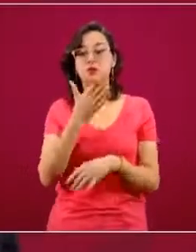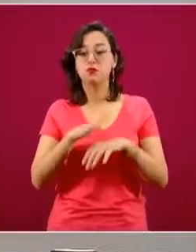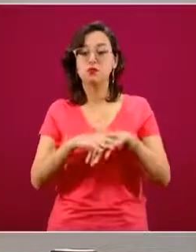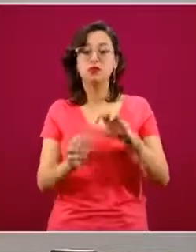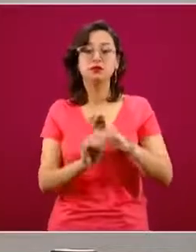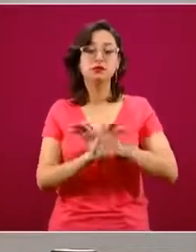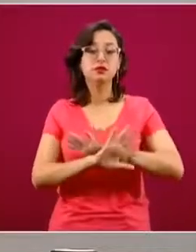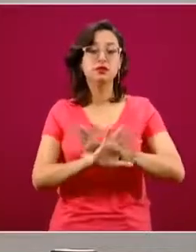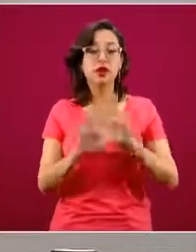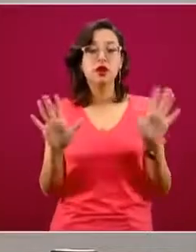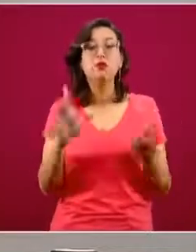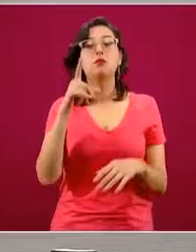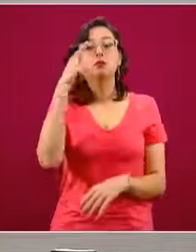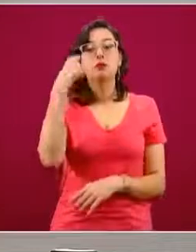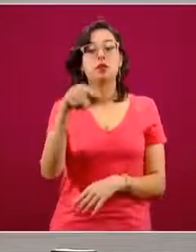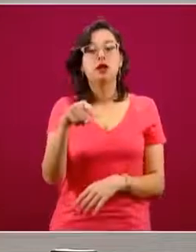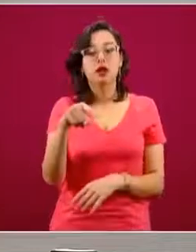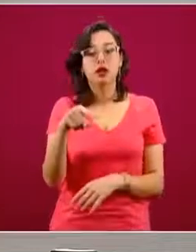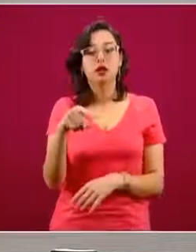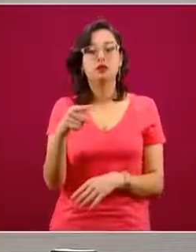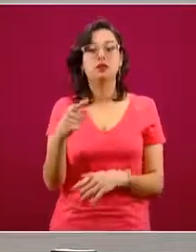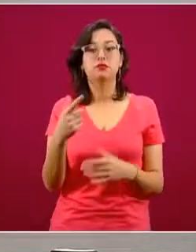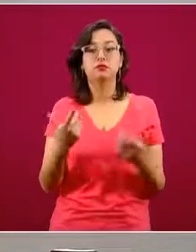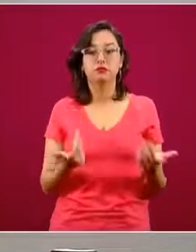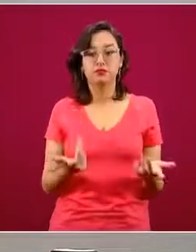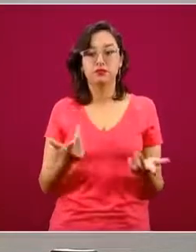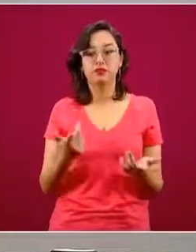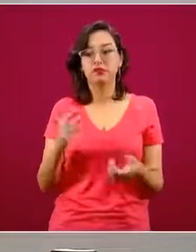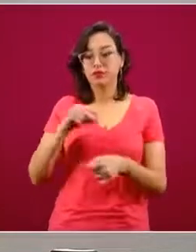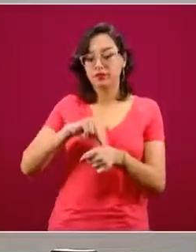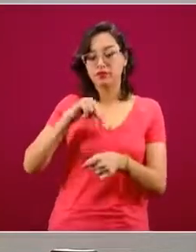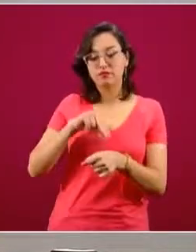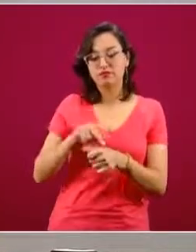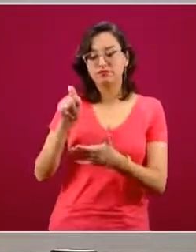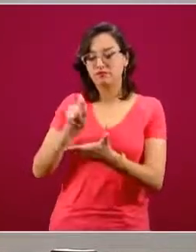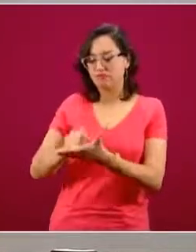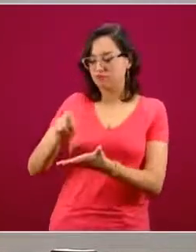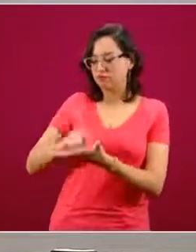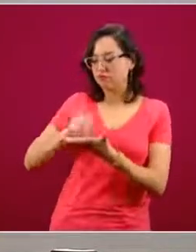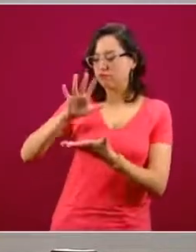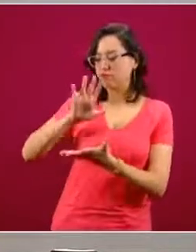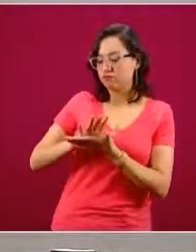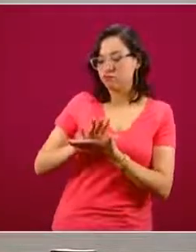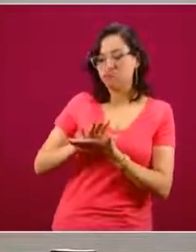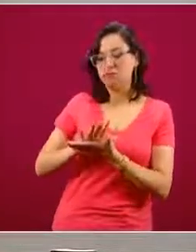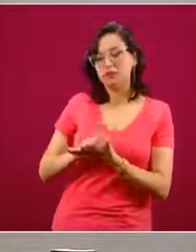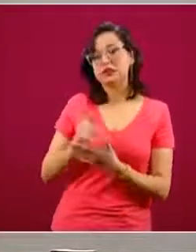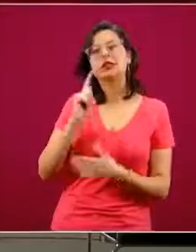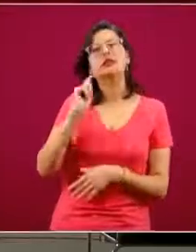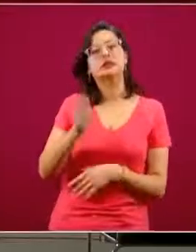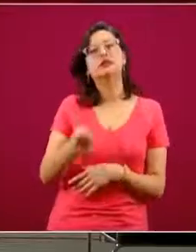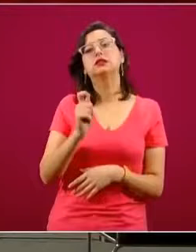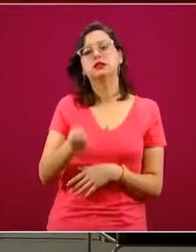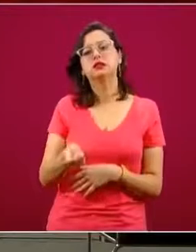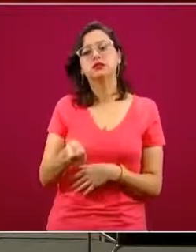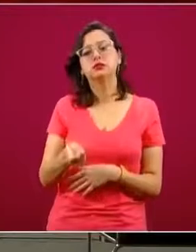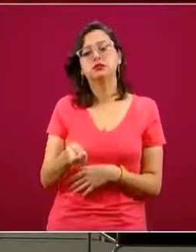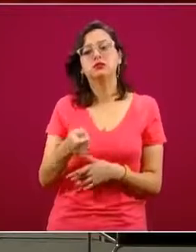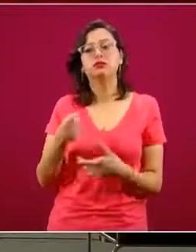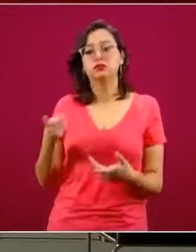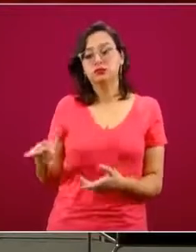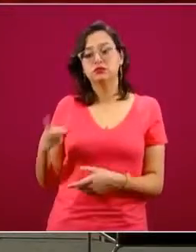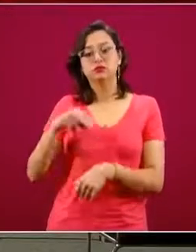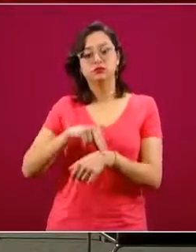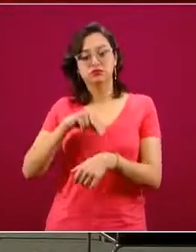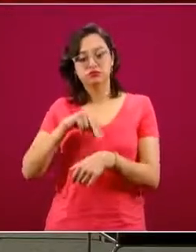claro para promover a que se hagan estos dictámenes médicos. Y el dictamen médico no es otra cosa que la